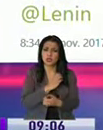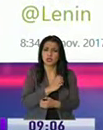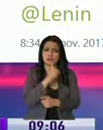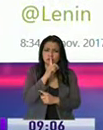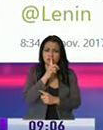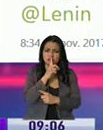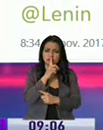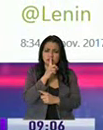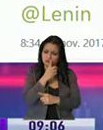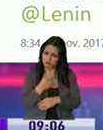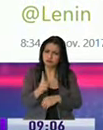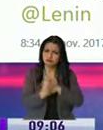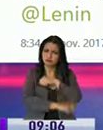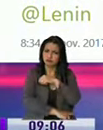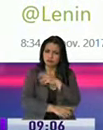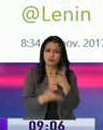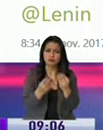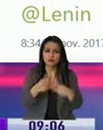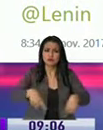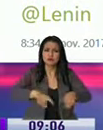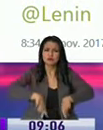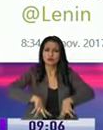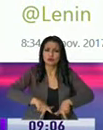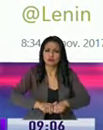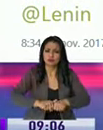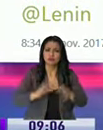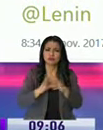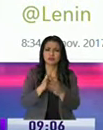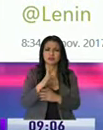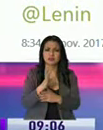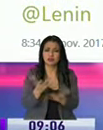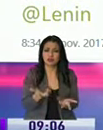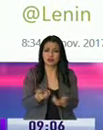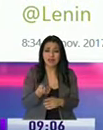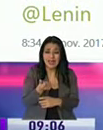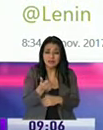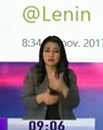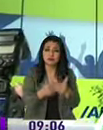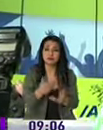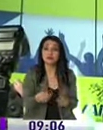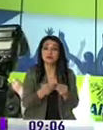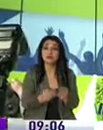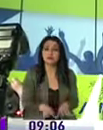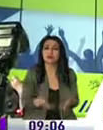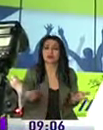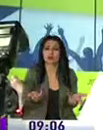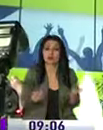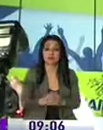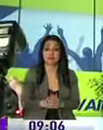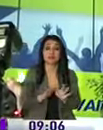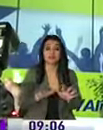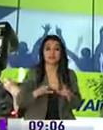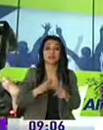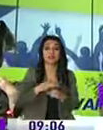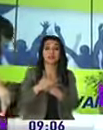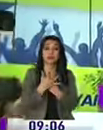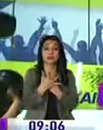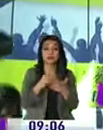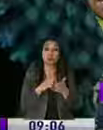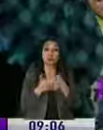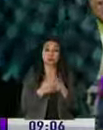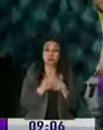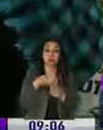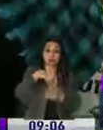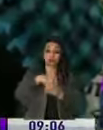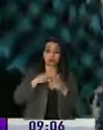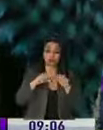qué no se activó para sancionar a tanto corrupto metido en AP que casi se cargue el proceso? Así, la situación de crisis interna que